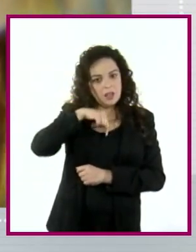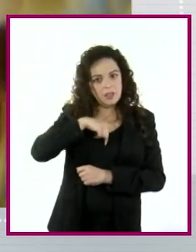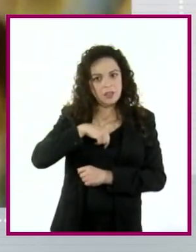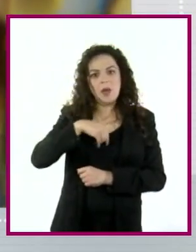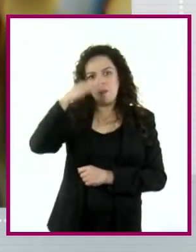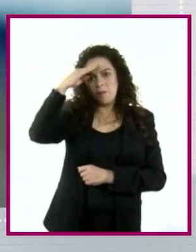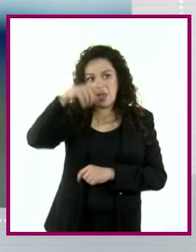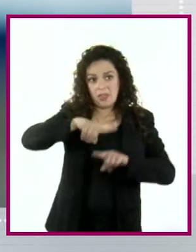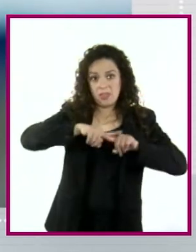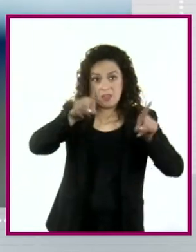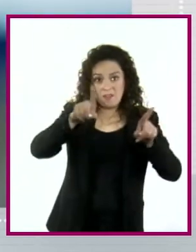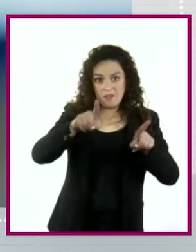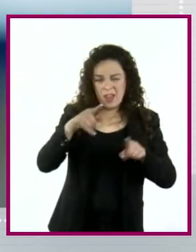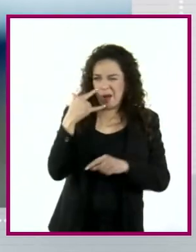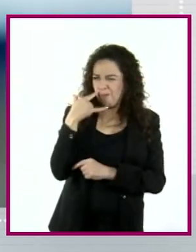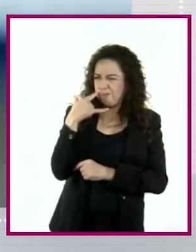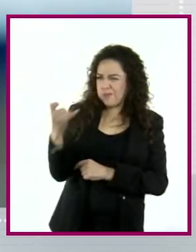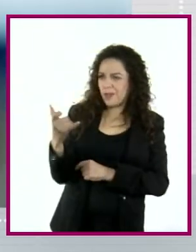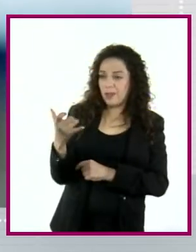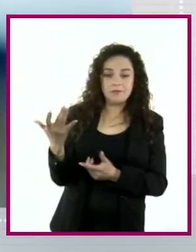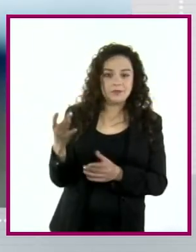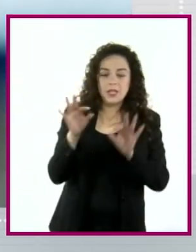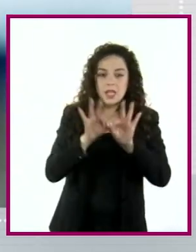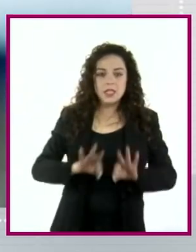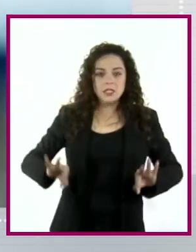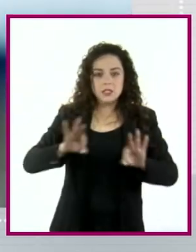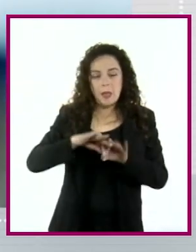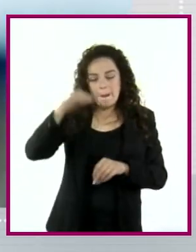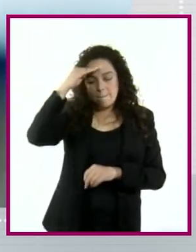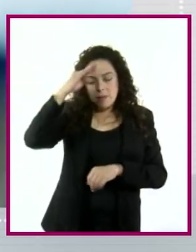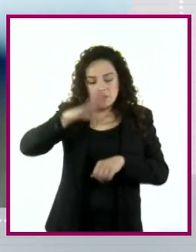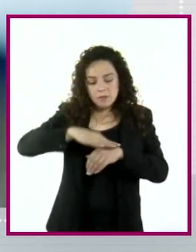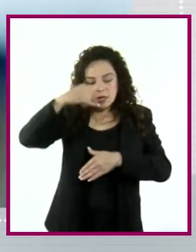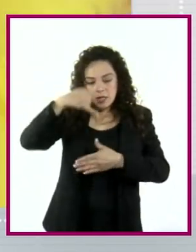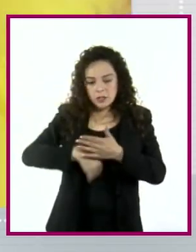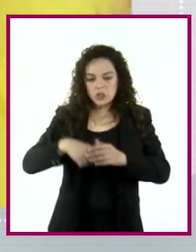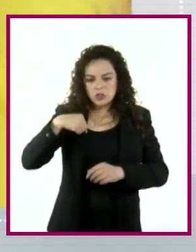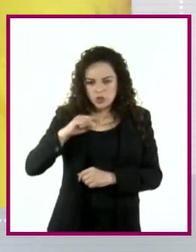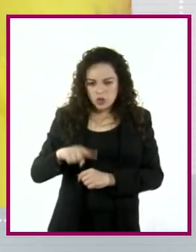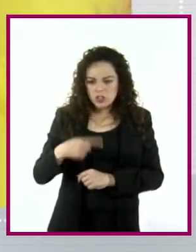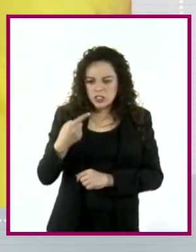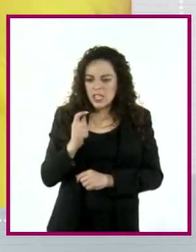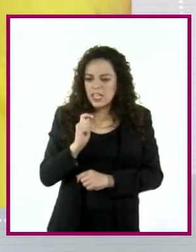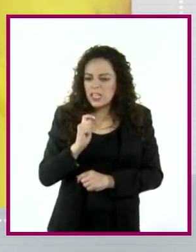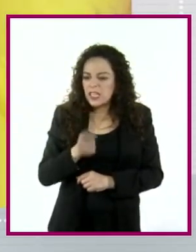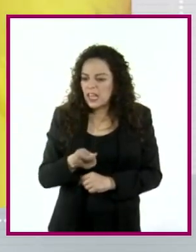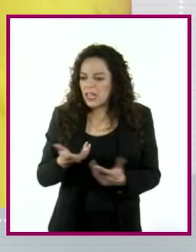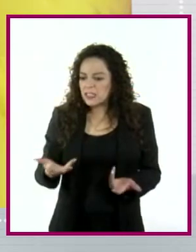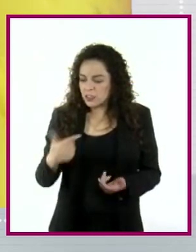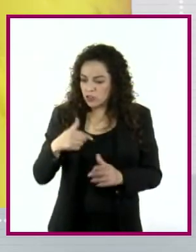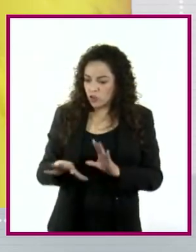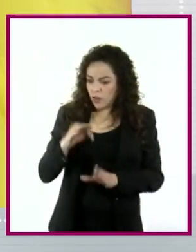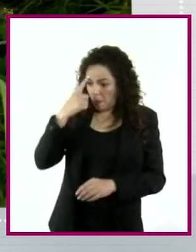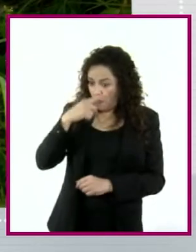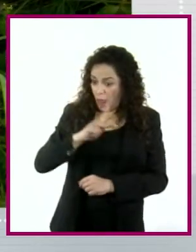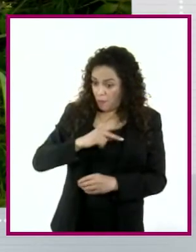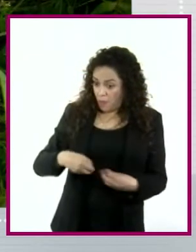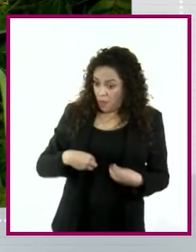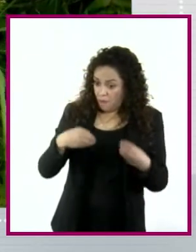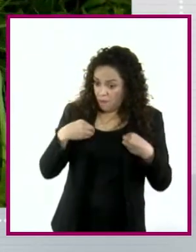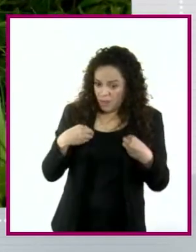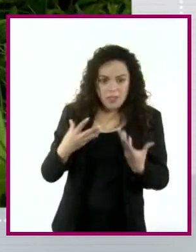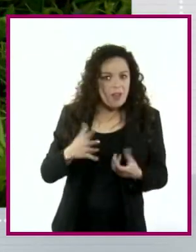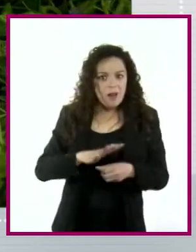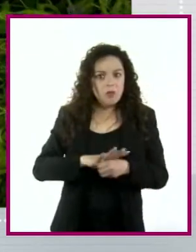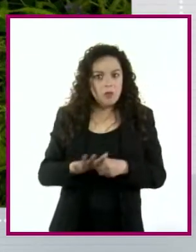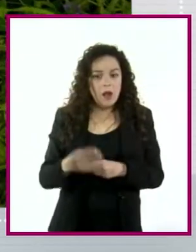ajeno. Es importante que hagamos una reflexión profunda sobre quiénes somos, qué hemos elegido para nuestra vida. Hay que darnos